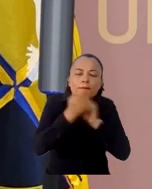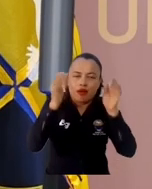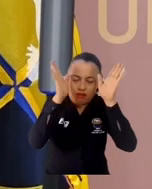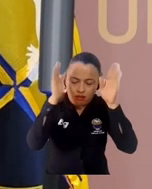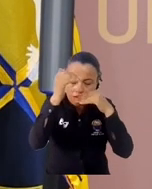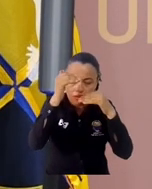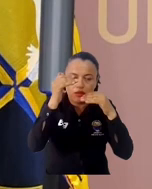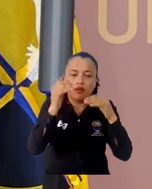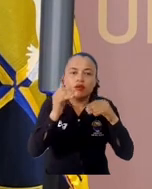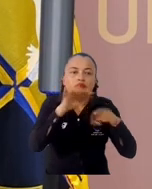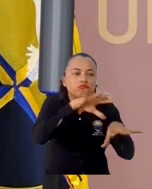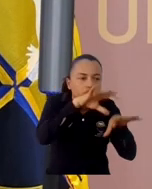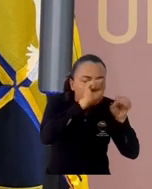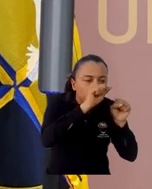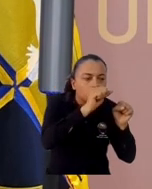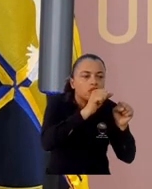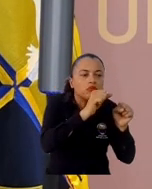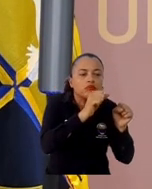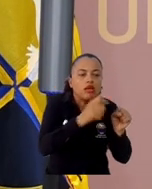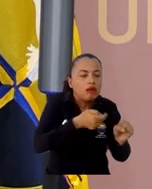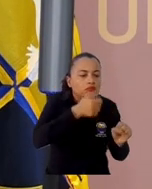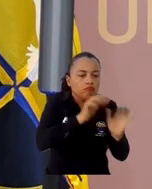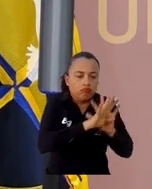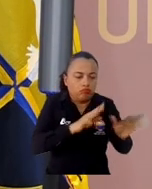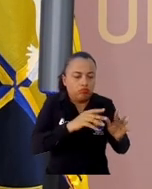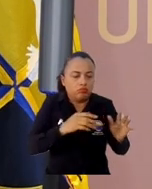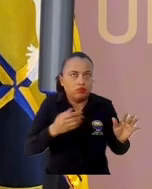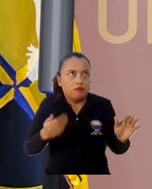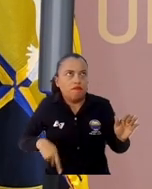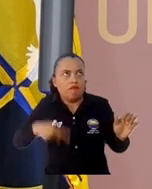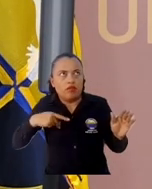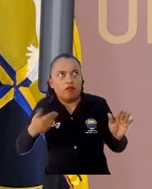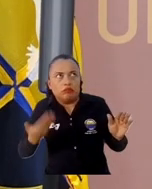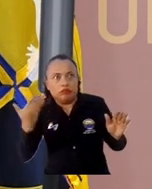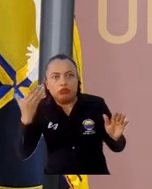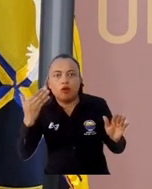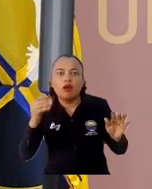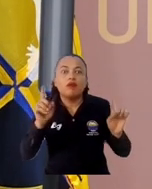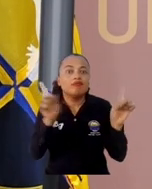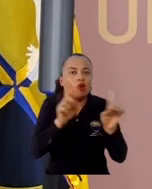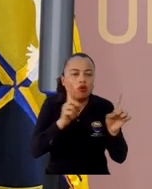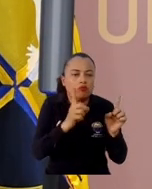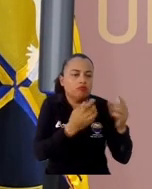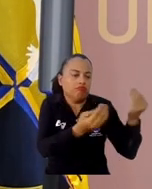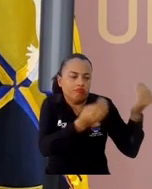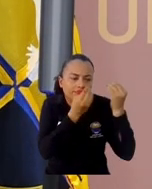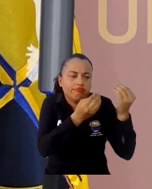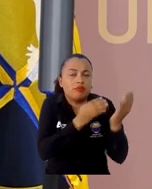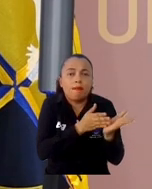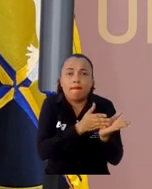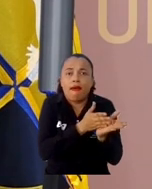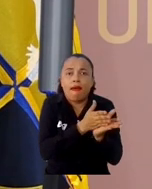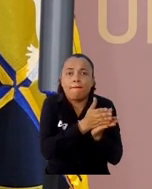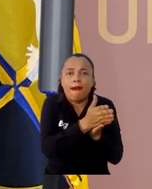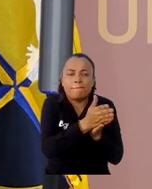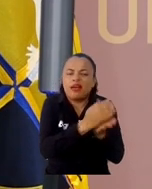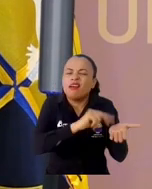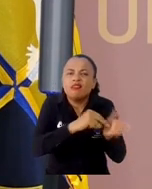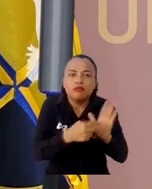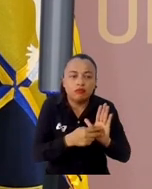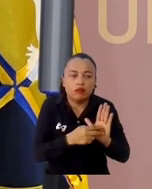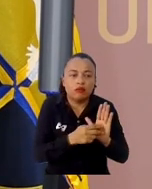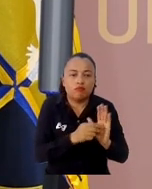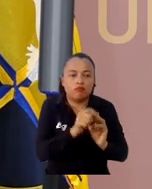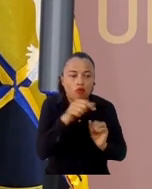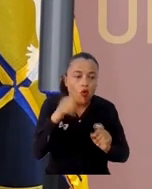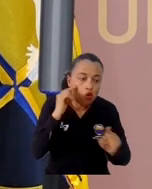Cambiar del paradigma de una educación para toda la vida a una educación a lo largo de la vida, lo cual significa que la universidad y la educación superior no es